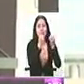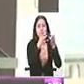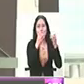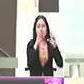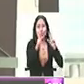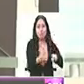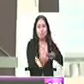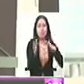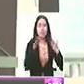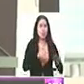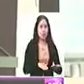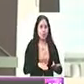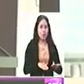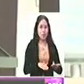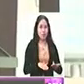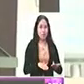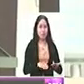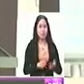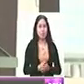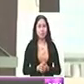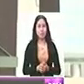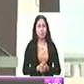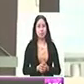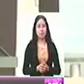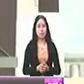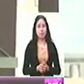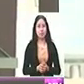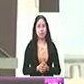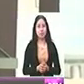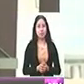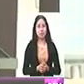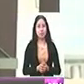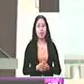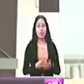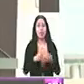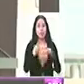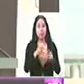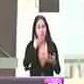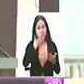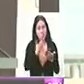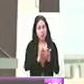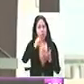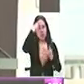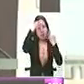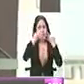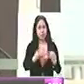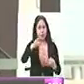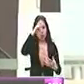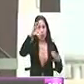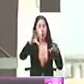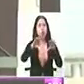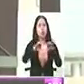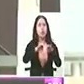COVID, creemos que no hubiésemos llegado a este momento a decir Bolivia hemos